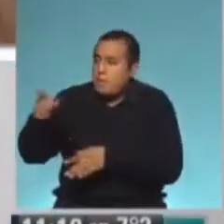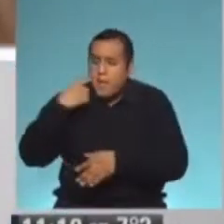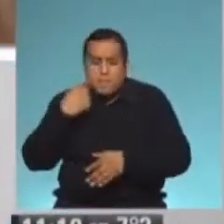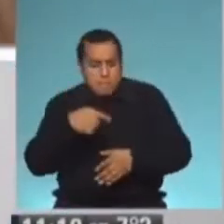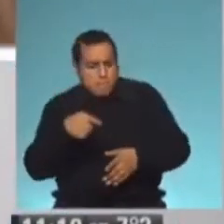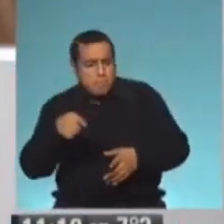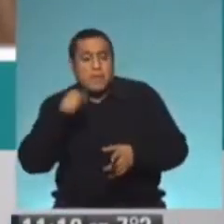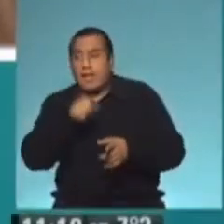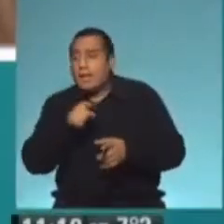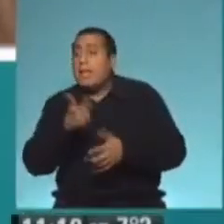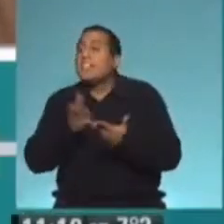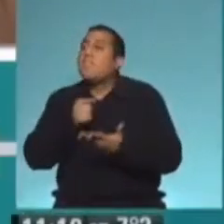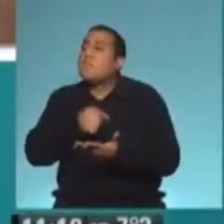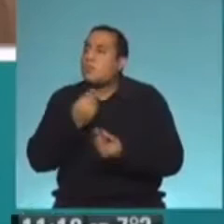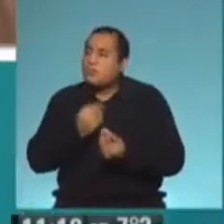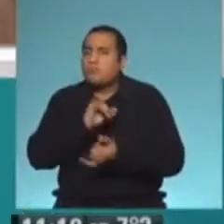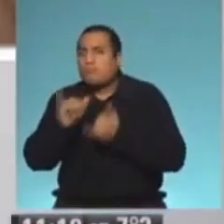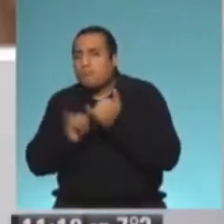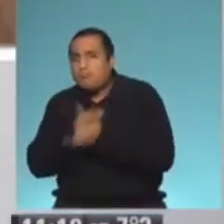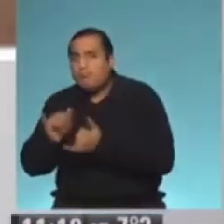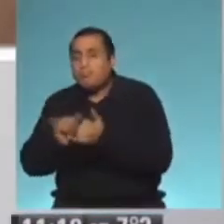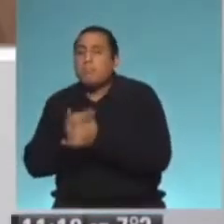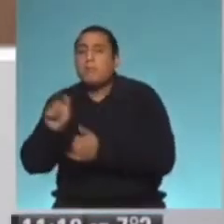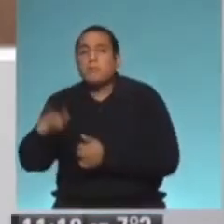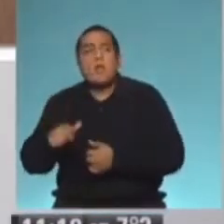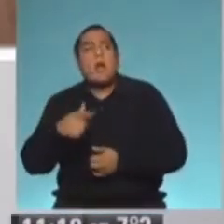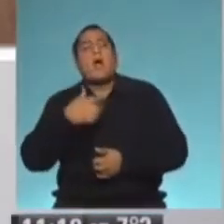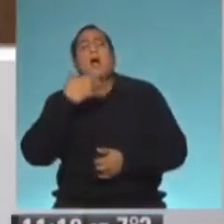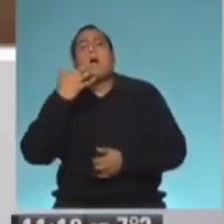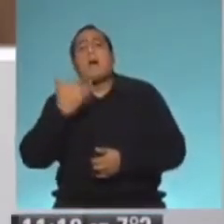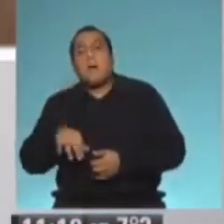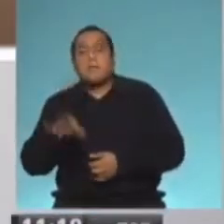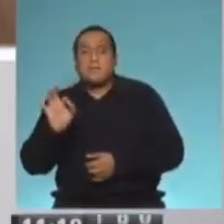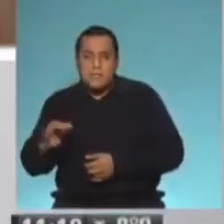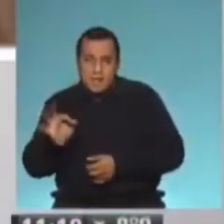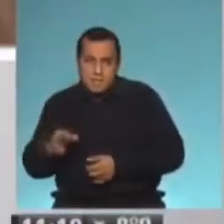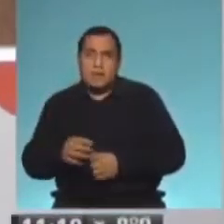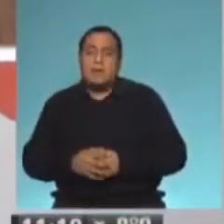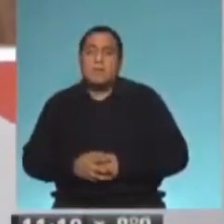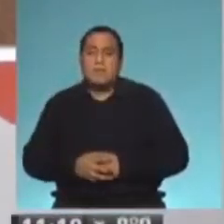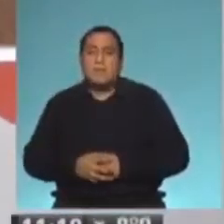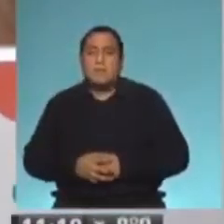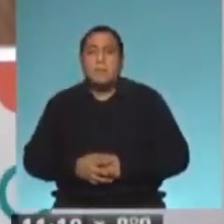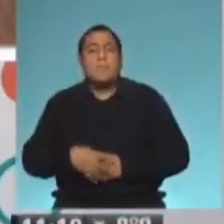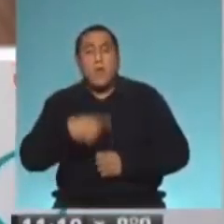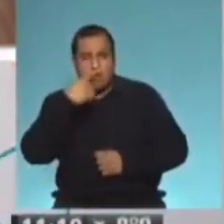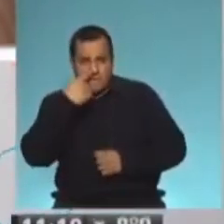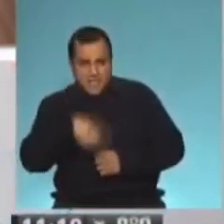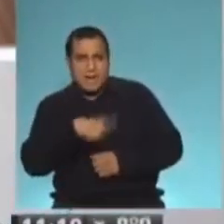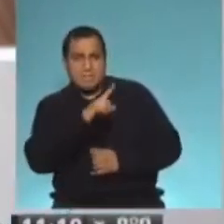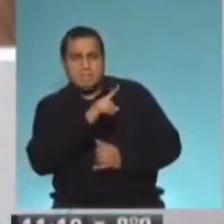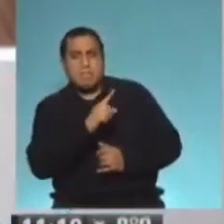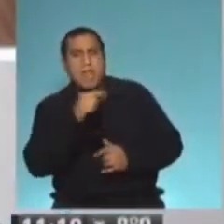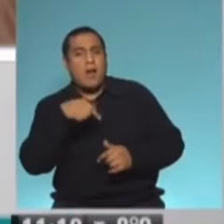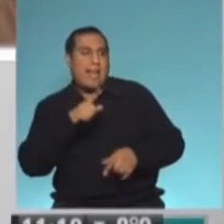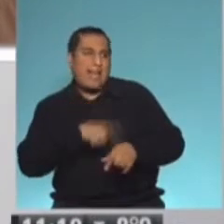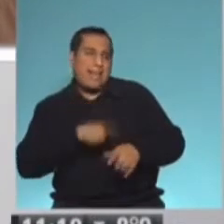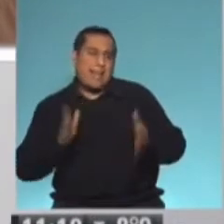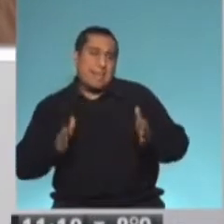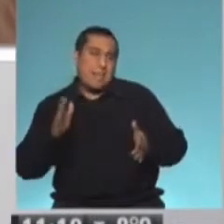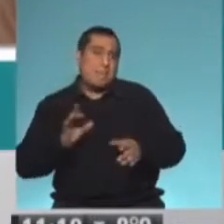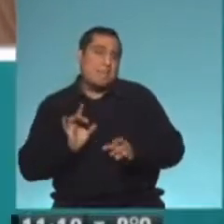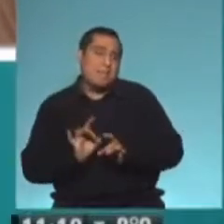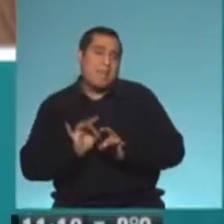de ofrecerle a la integralidad de la Sí. persona también integralidad de respuestas. Para cerrar, Carolina, ¿en tiempos de pandemia